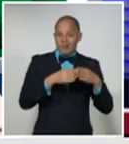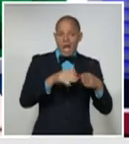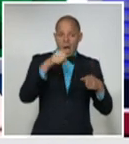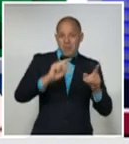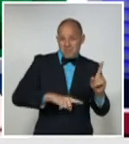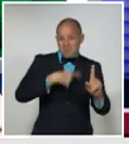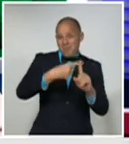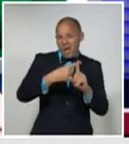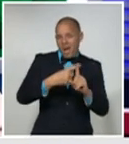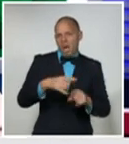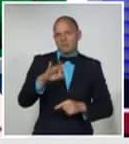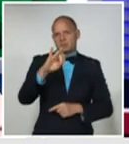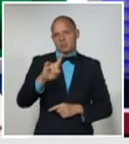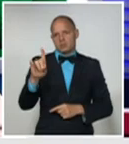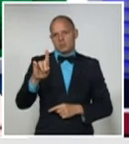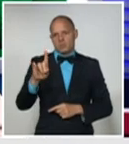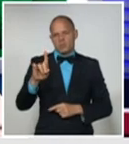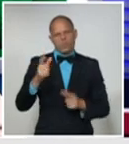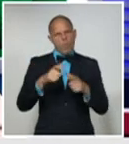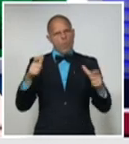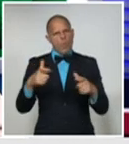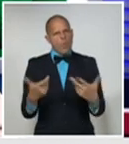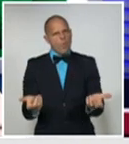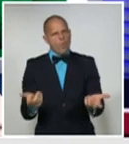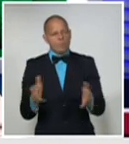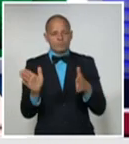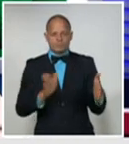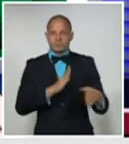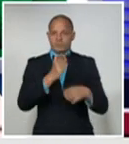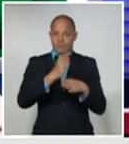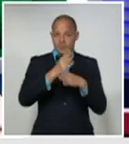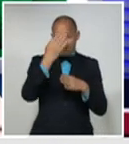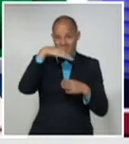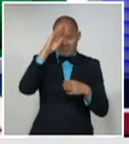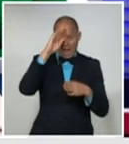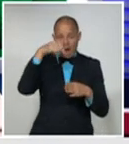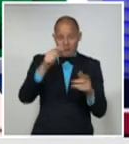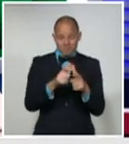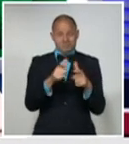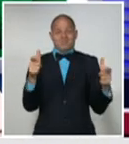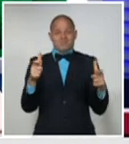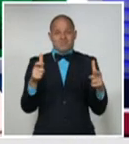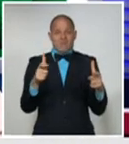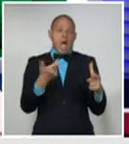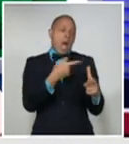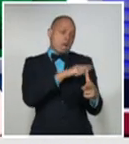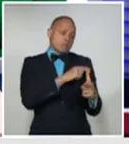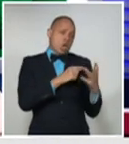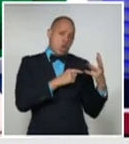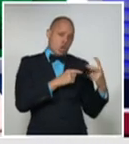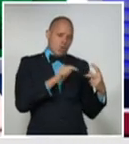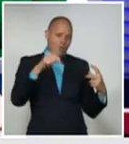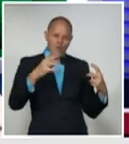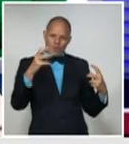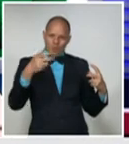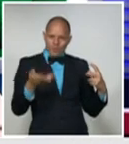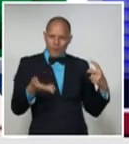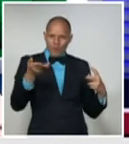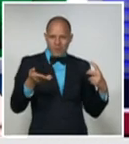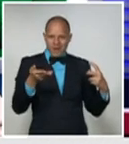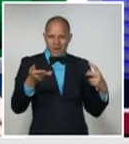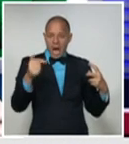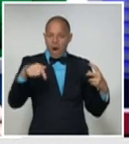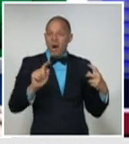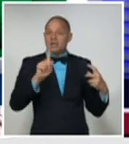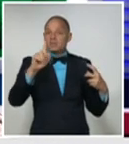más llamativa. Y Santiago de Cuba, con 101 casos más que el día de ayer. Pinar